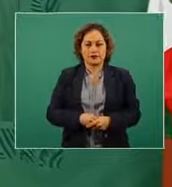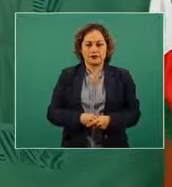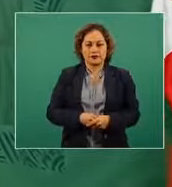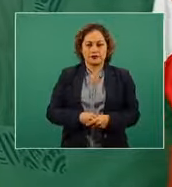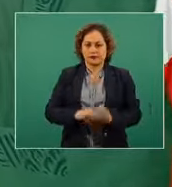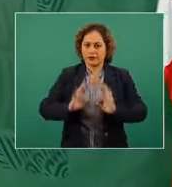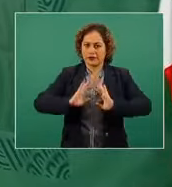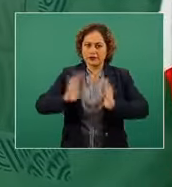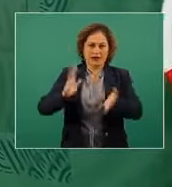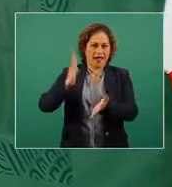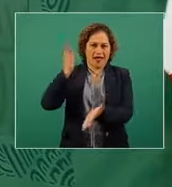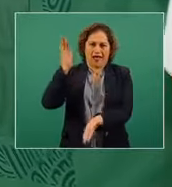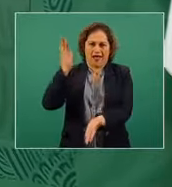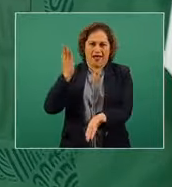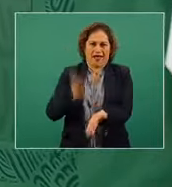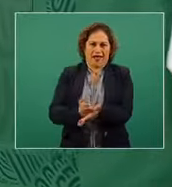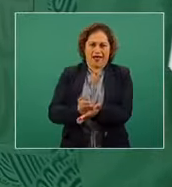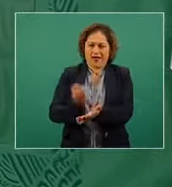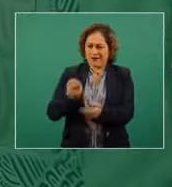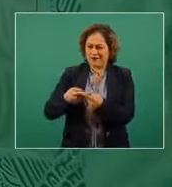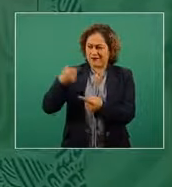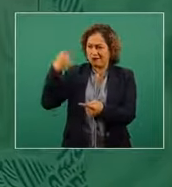termine ese proceso.